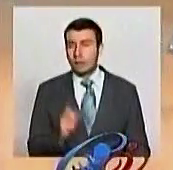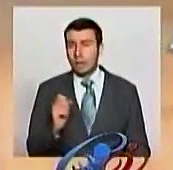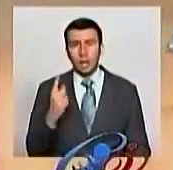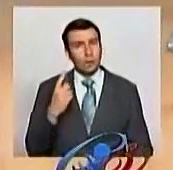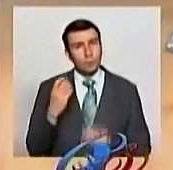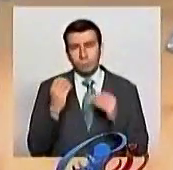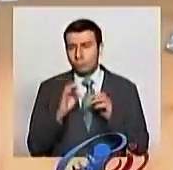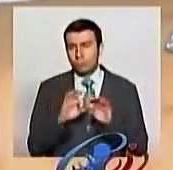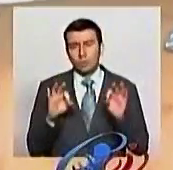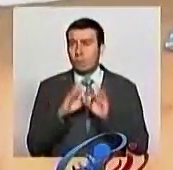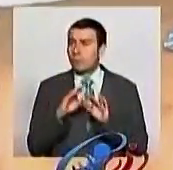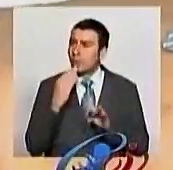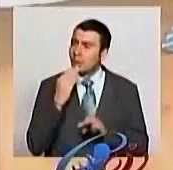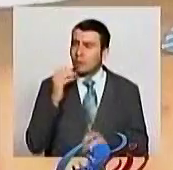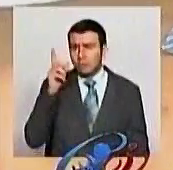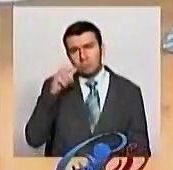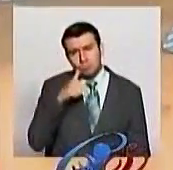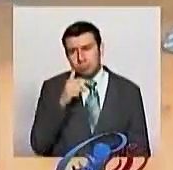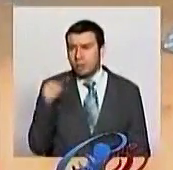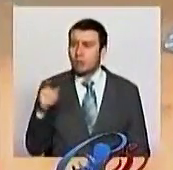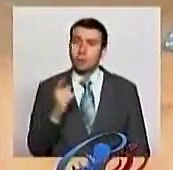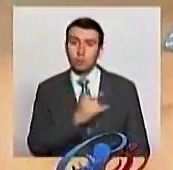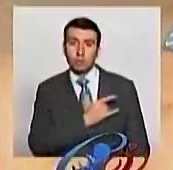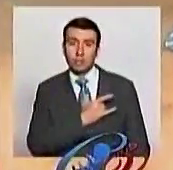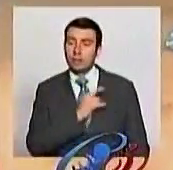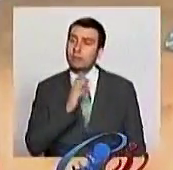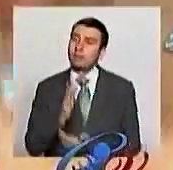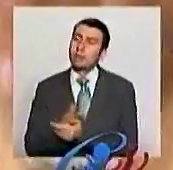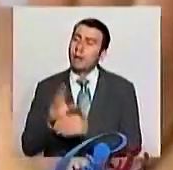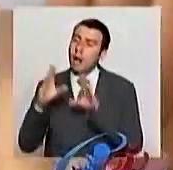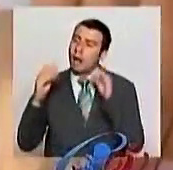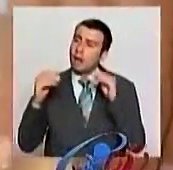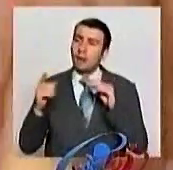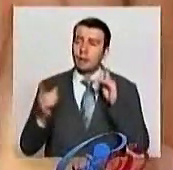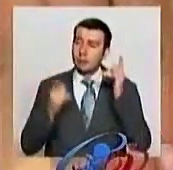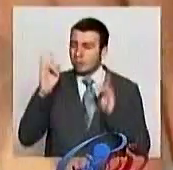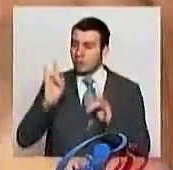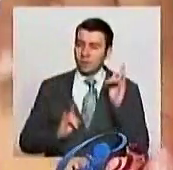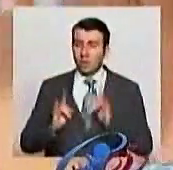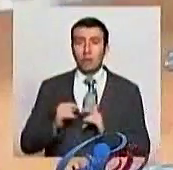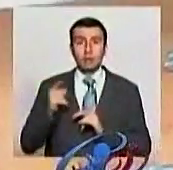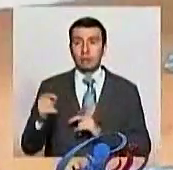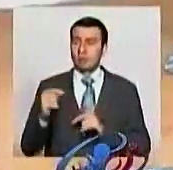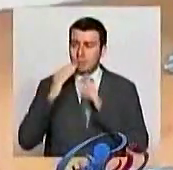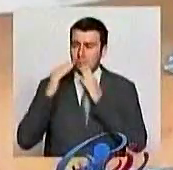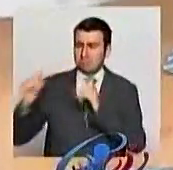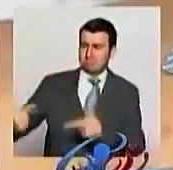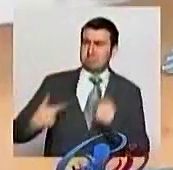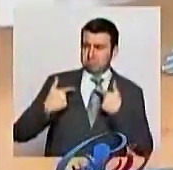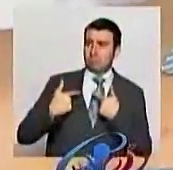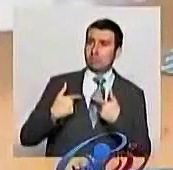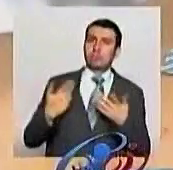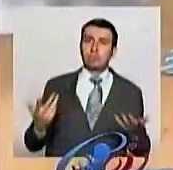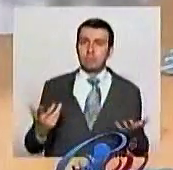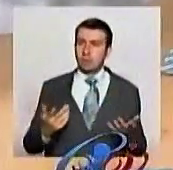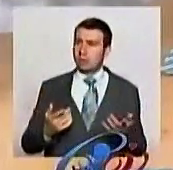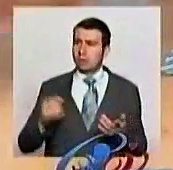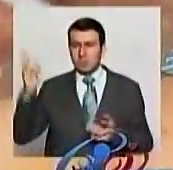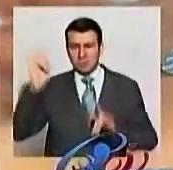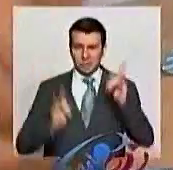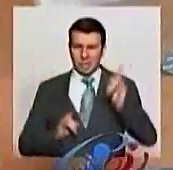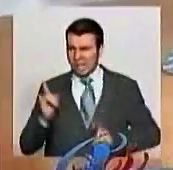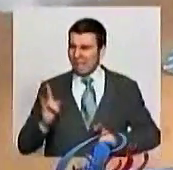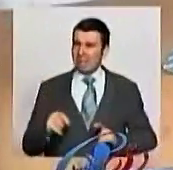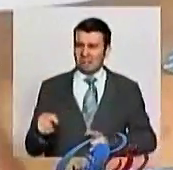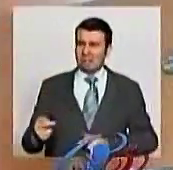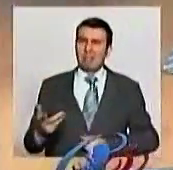mucha tristeza cuando he ido a universidades a hablar de bioenergética y los colegas se ríen de mí. Bioenergética, ¿y eso qué es?